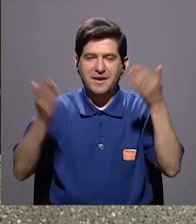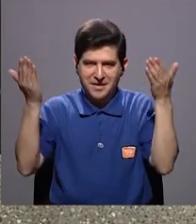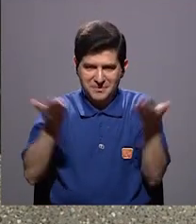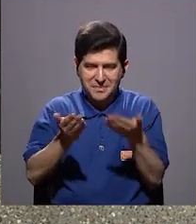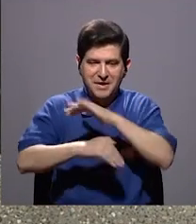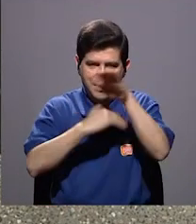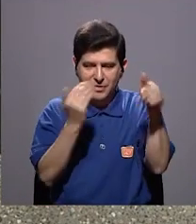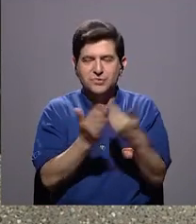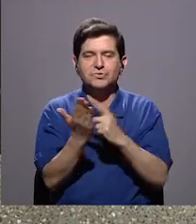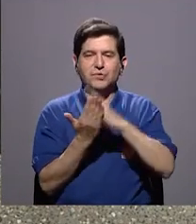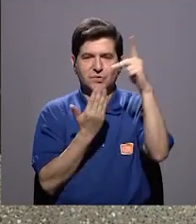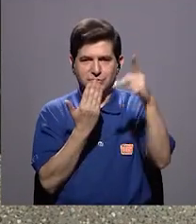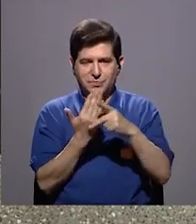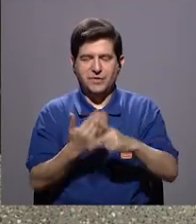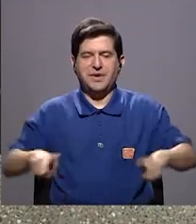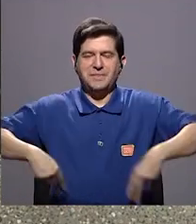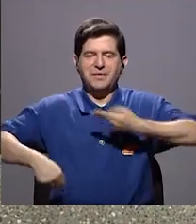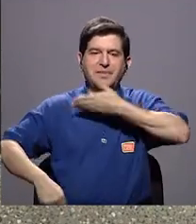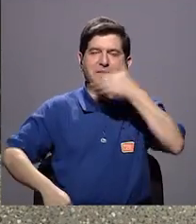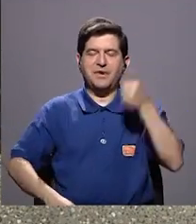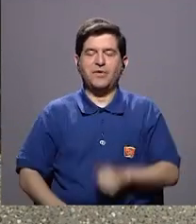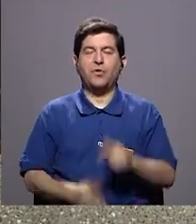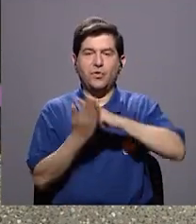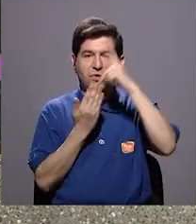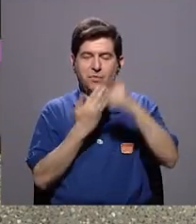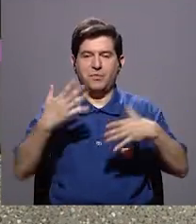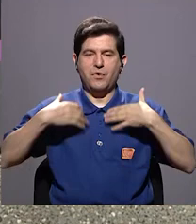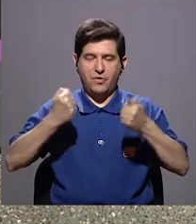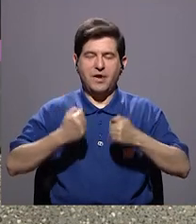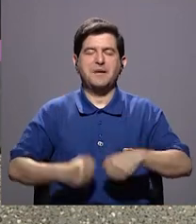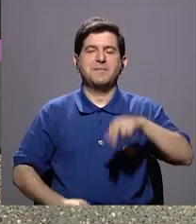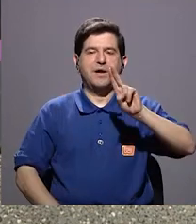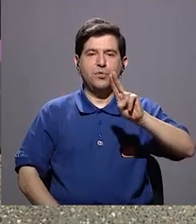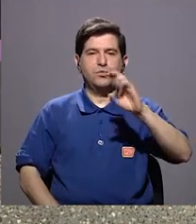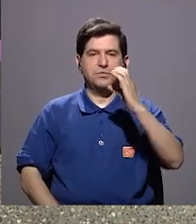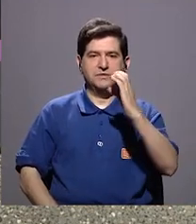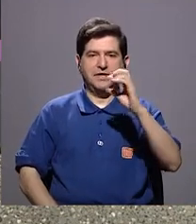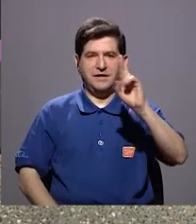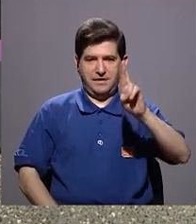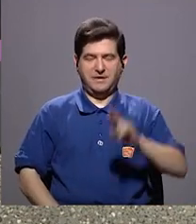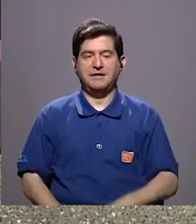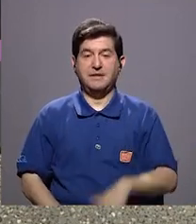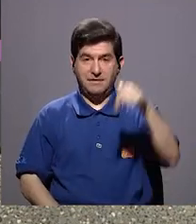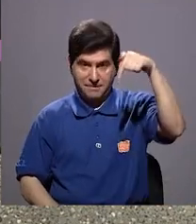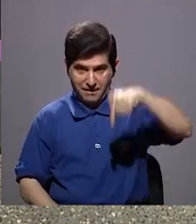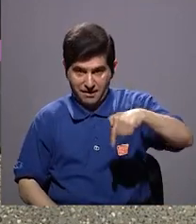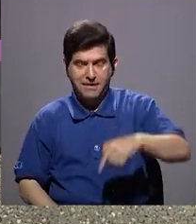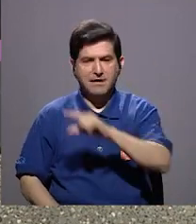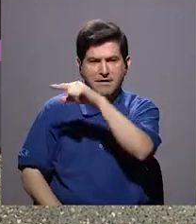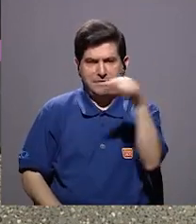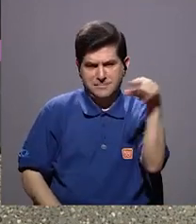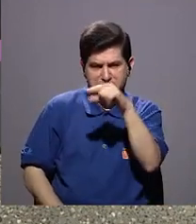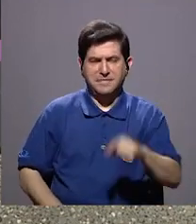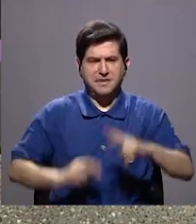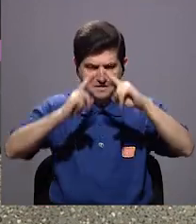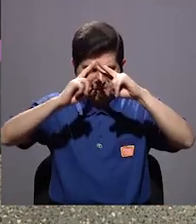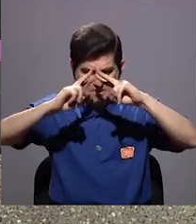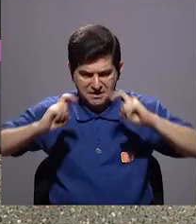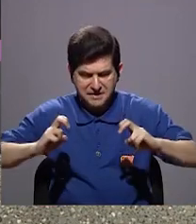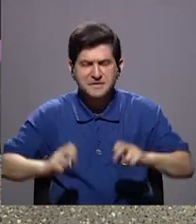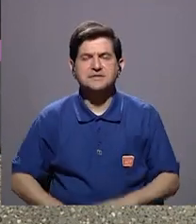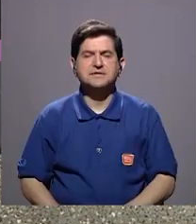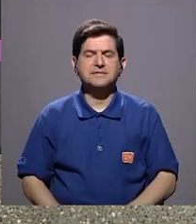Hola, ¿qué tal? Bienvenidas y bienvenidos a su programa Vivir Mejor, la telerrevista de salud de la Universidad de Costa Rica, en donde pues cada semana tratamos